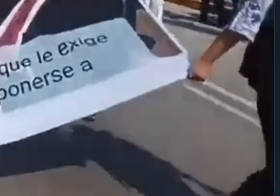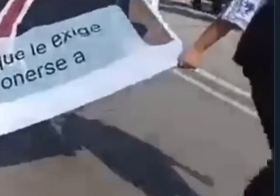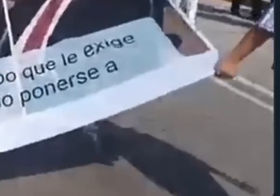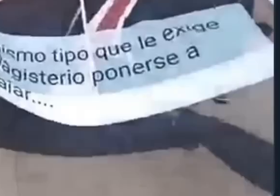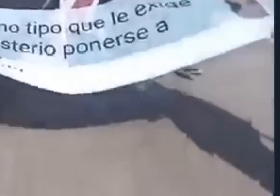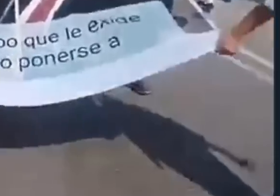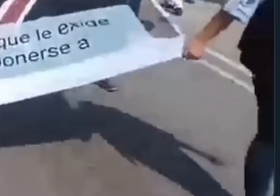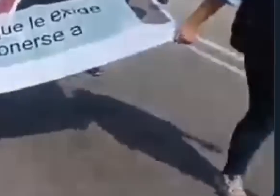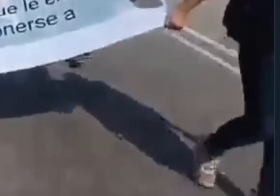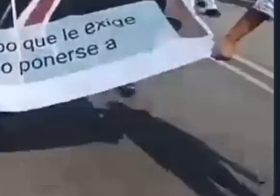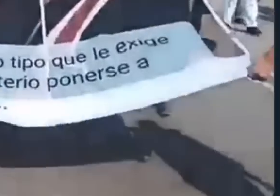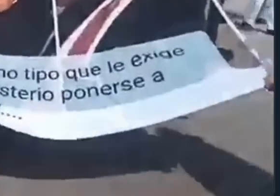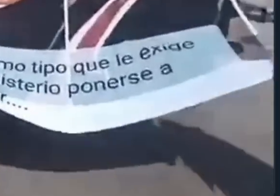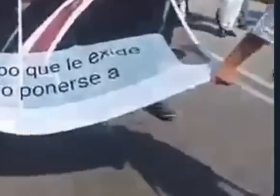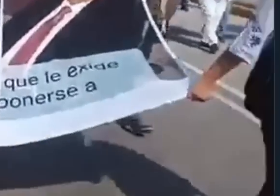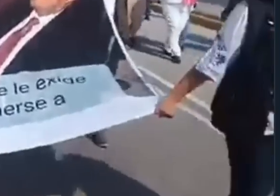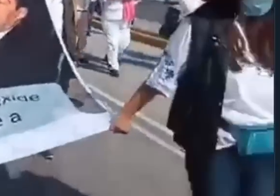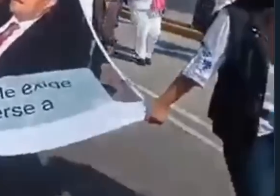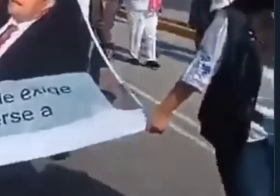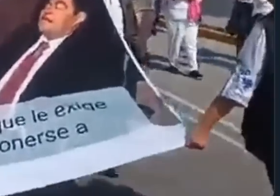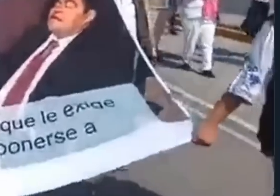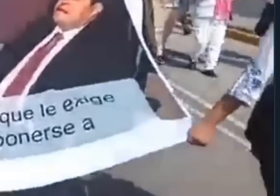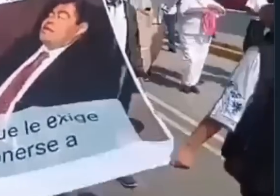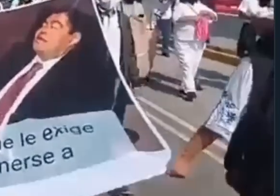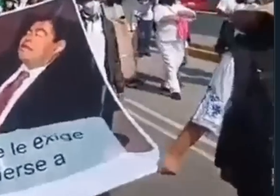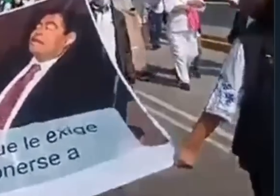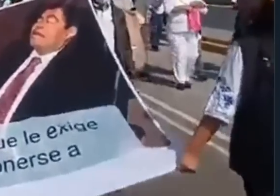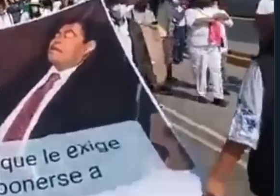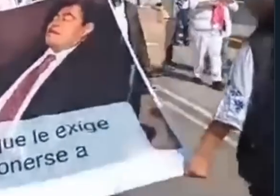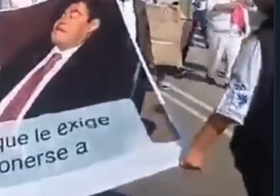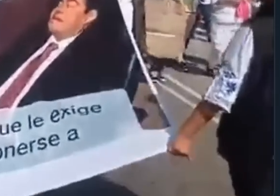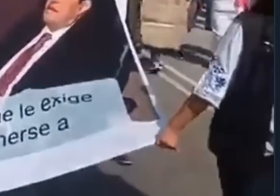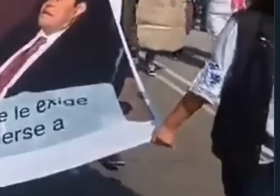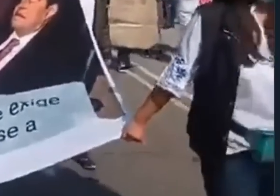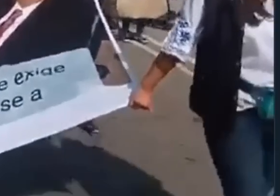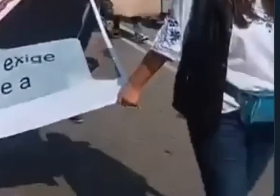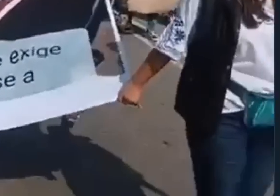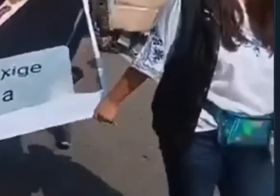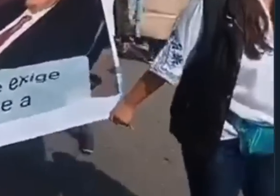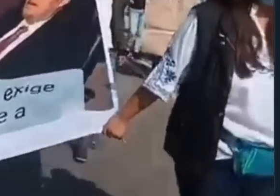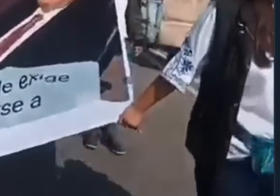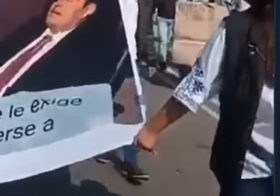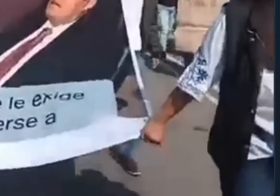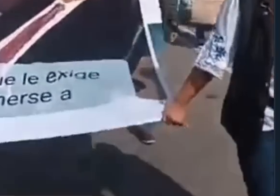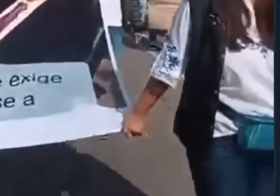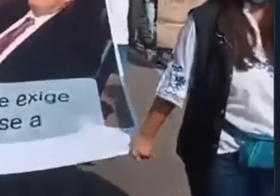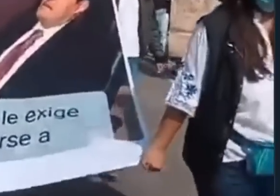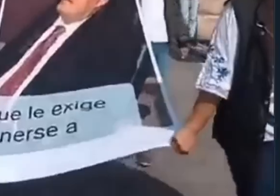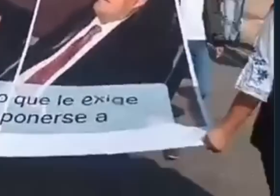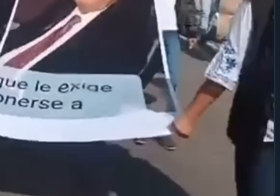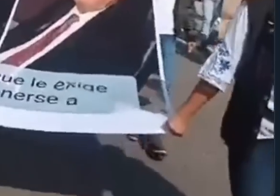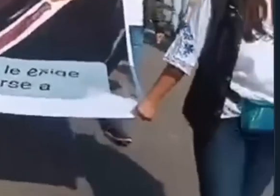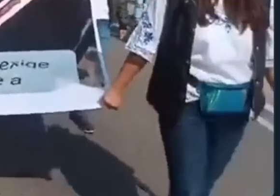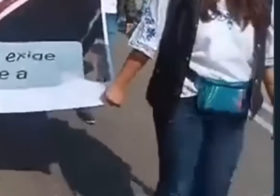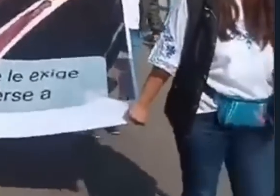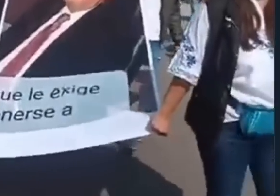que son unos flojos porque debían de estar en sus aulas y que abandonaron a los niños. Amigos y amigas, esto es lo que